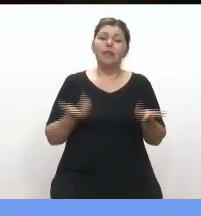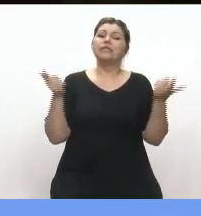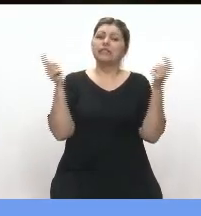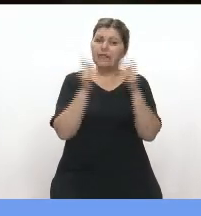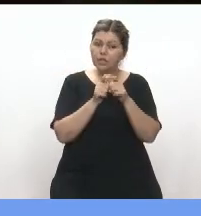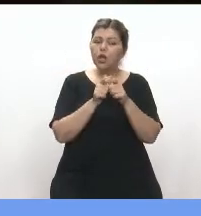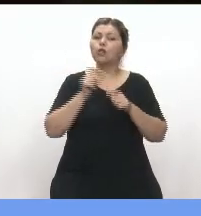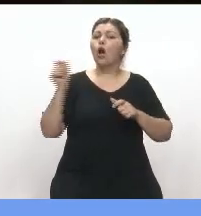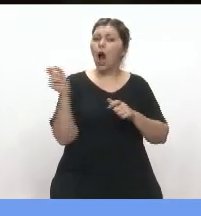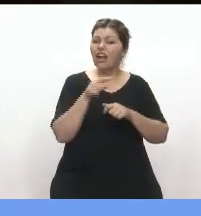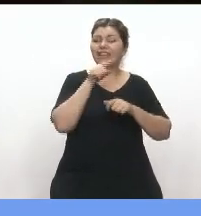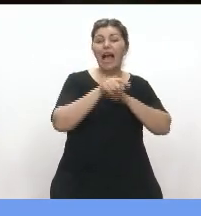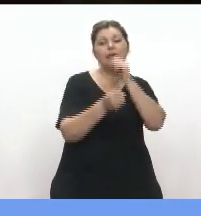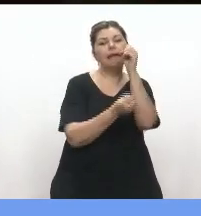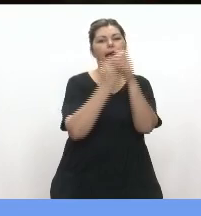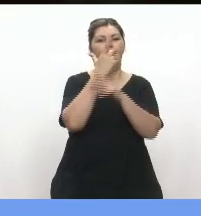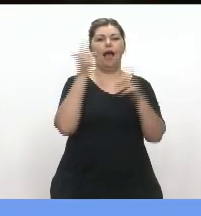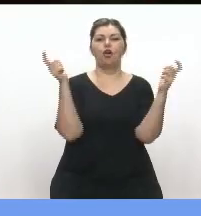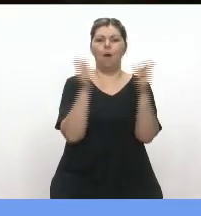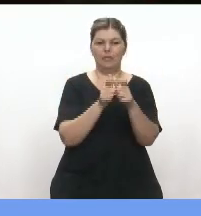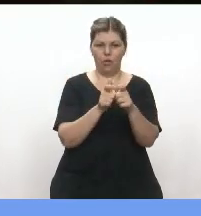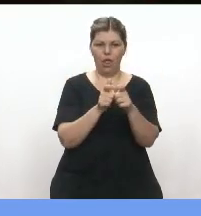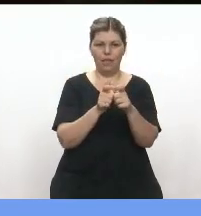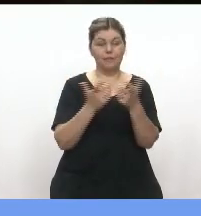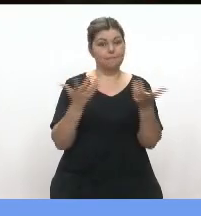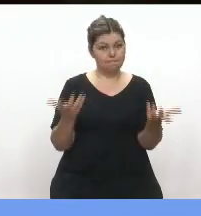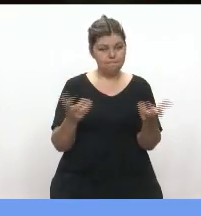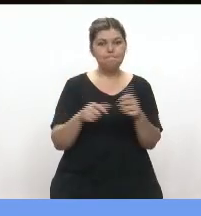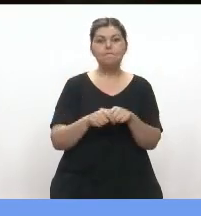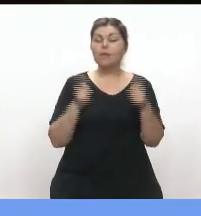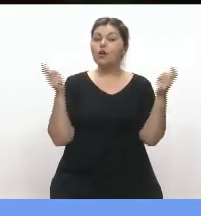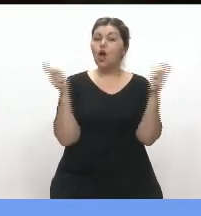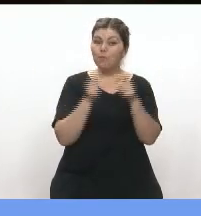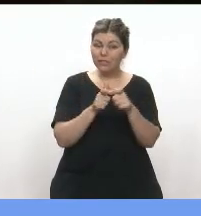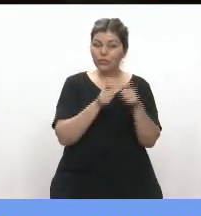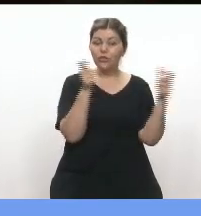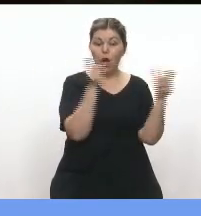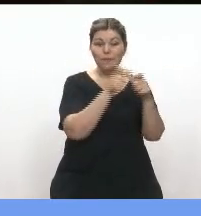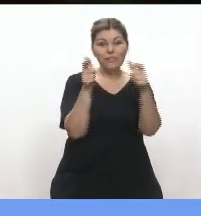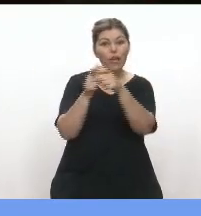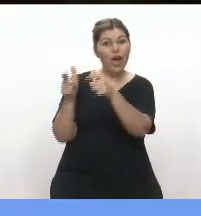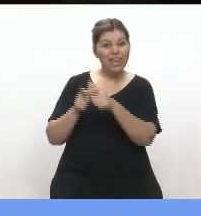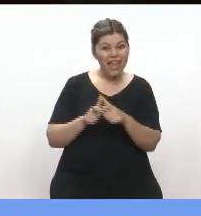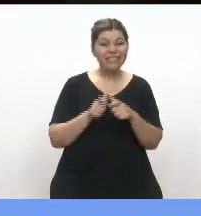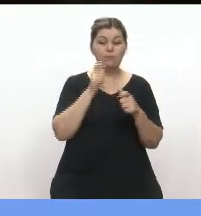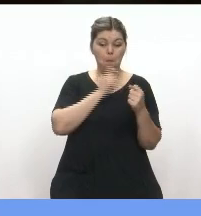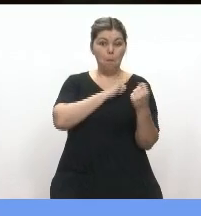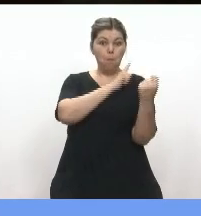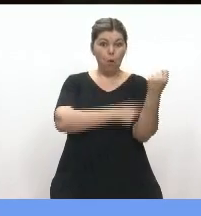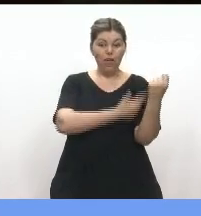se establecen las comisiones. Las comisiones, en este caso, ¿verdad? Si el Poder Ejecutivo